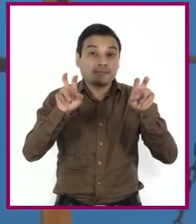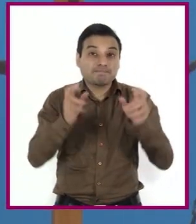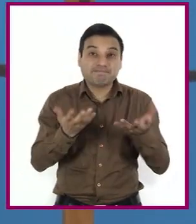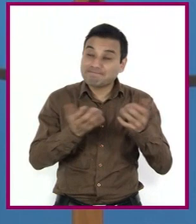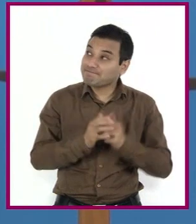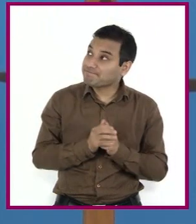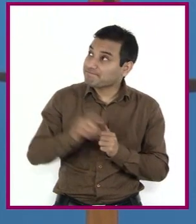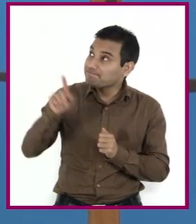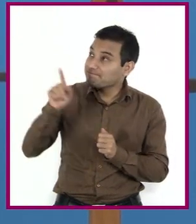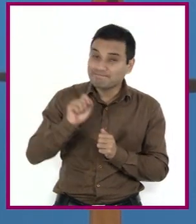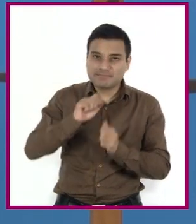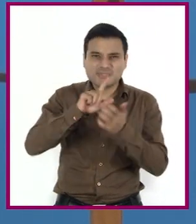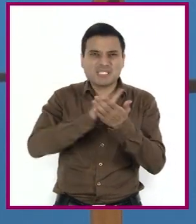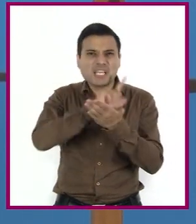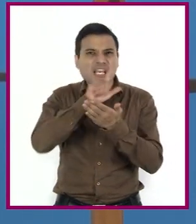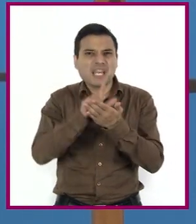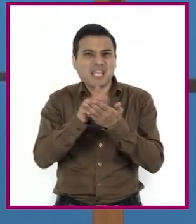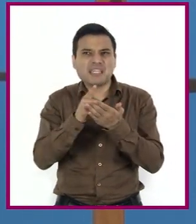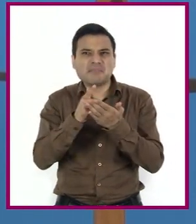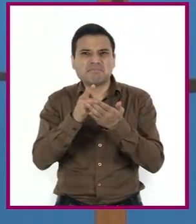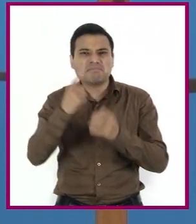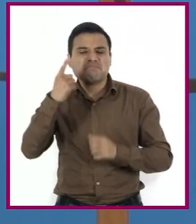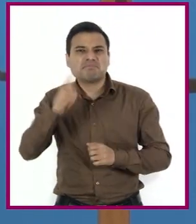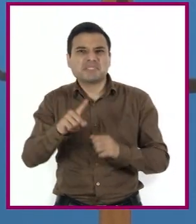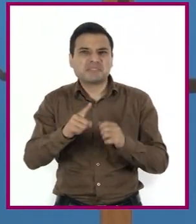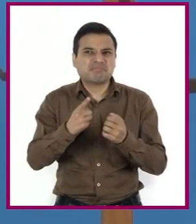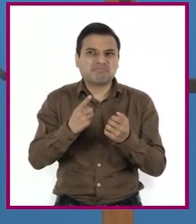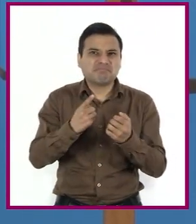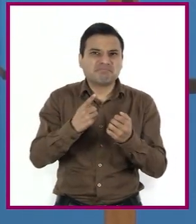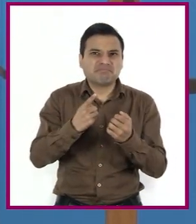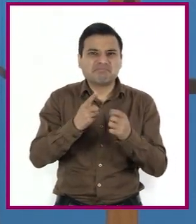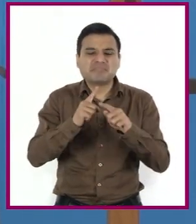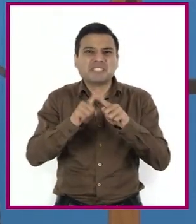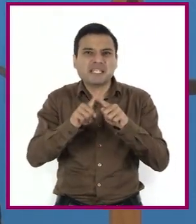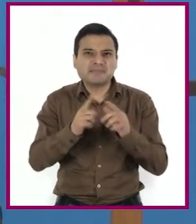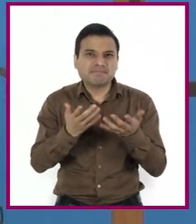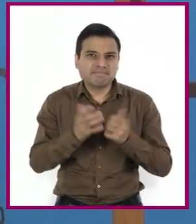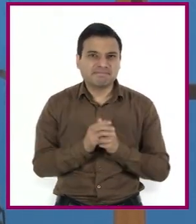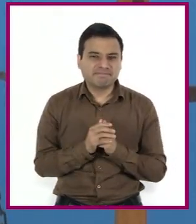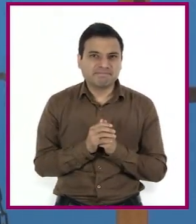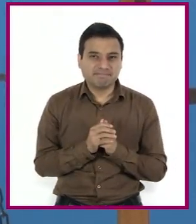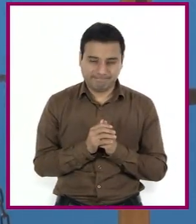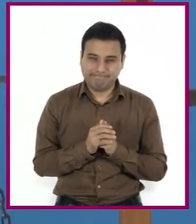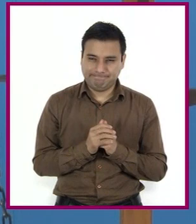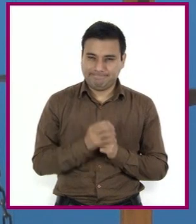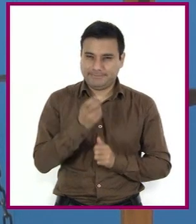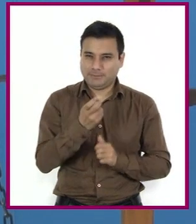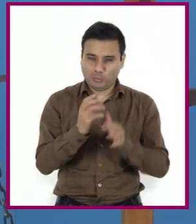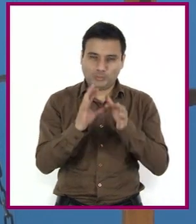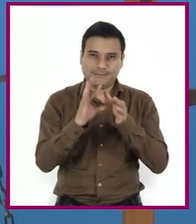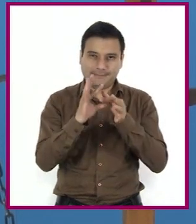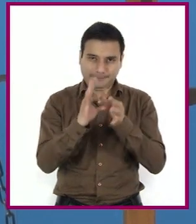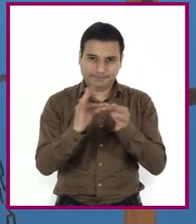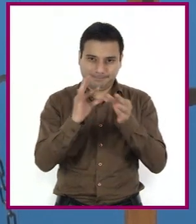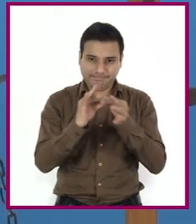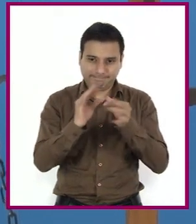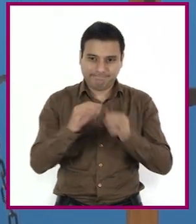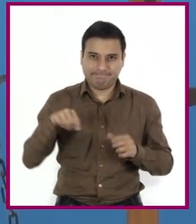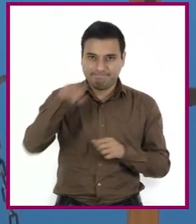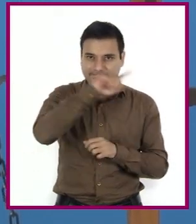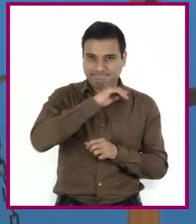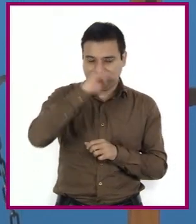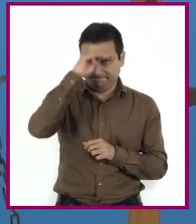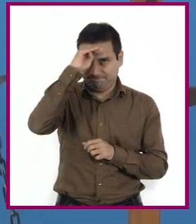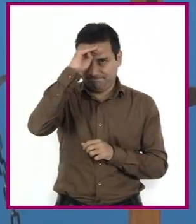leyes? El día de hoy hablaremos sobre la aplicación de las leyes de manera imparcial. Para ello, reflexionaremos